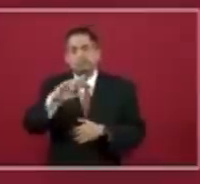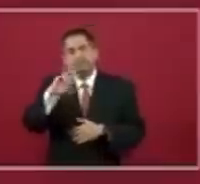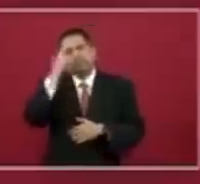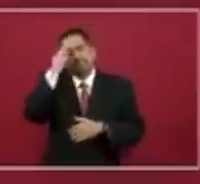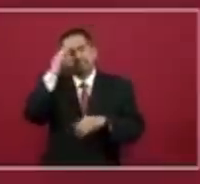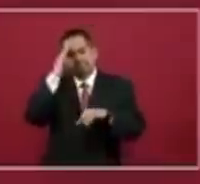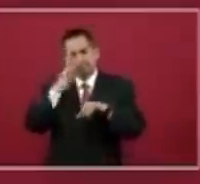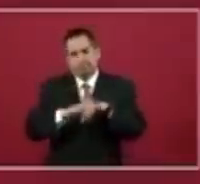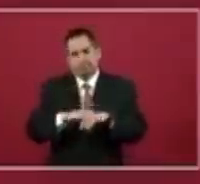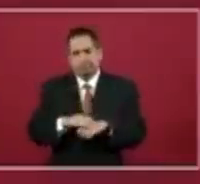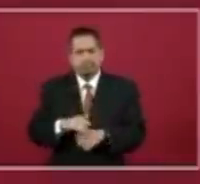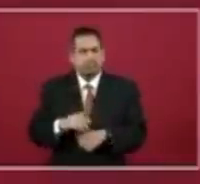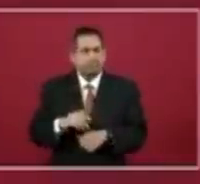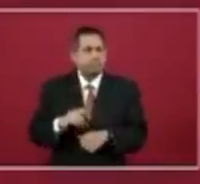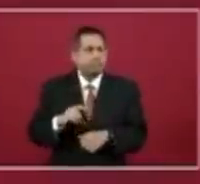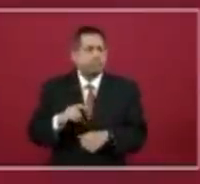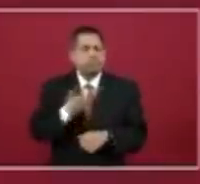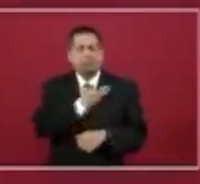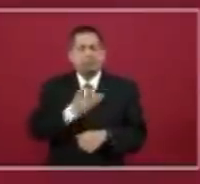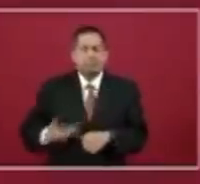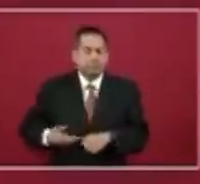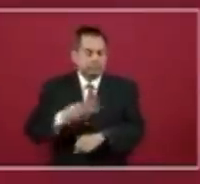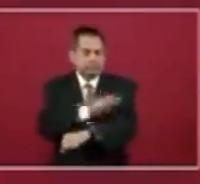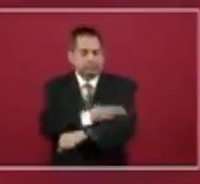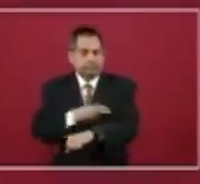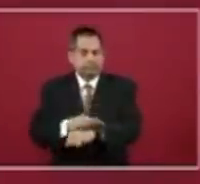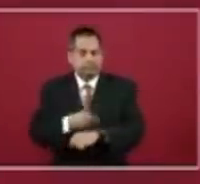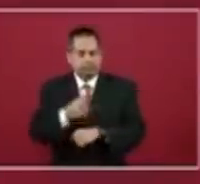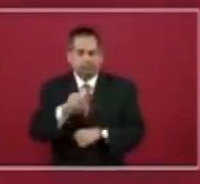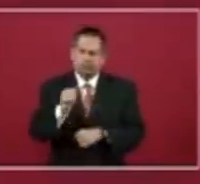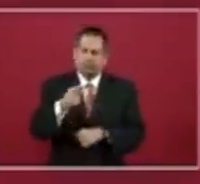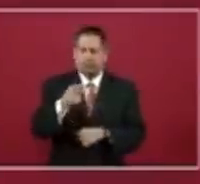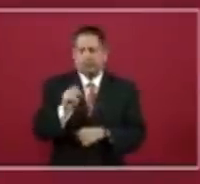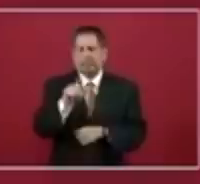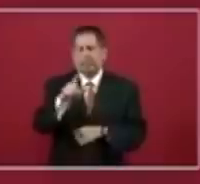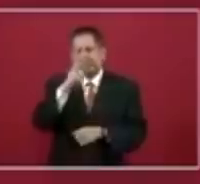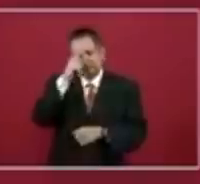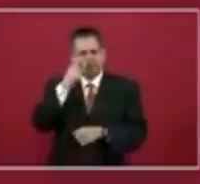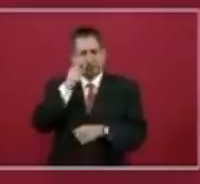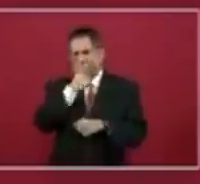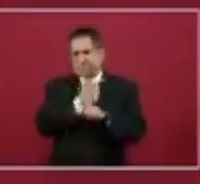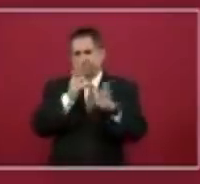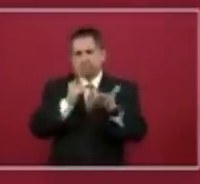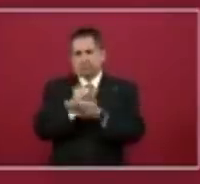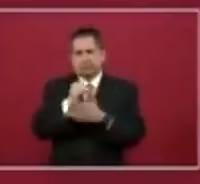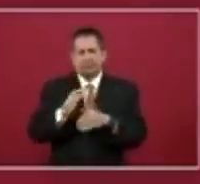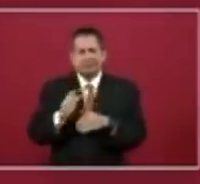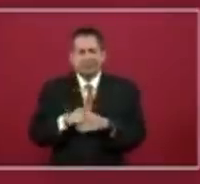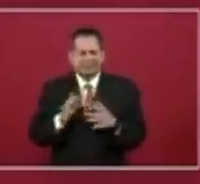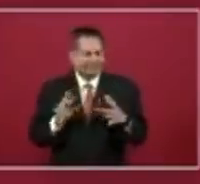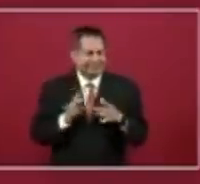al presidente Madero, el apóstol de la democracia. ¿Pero por qué?